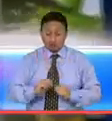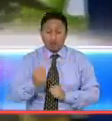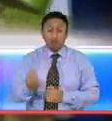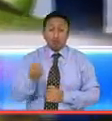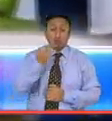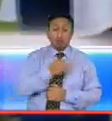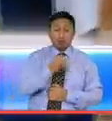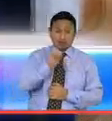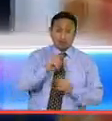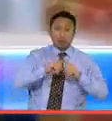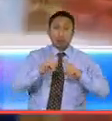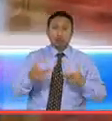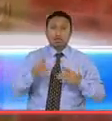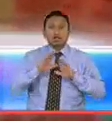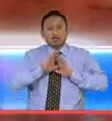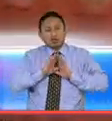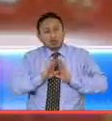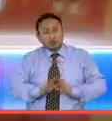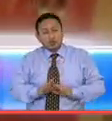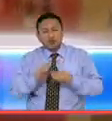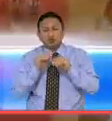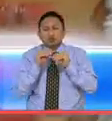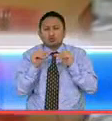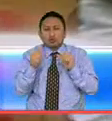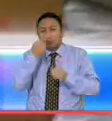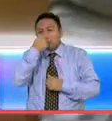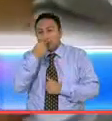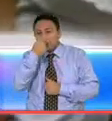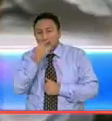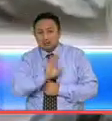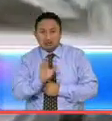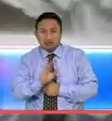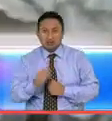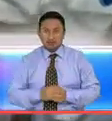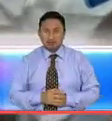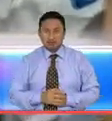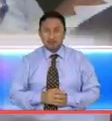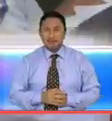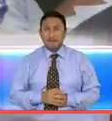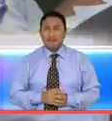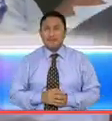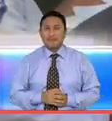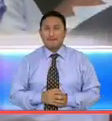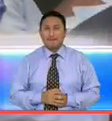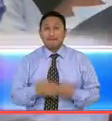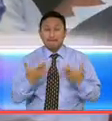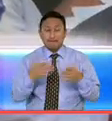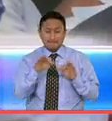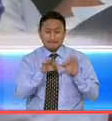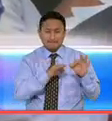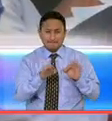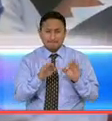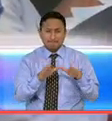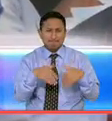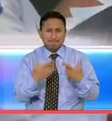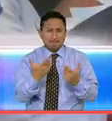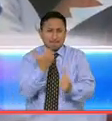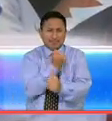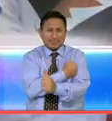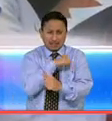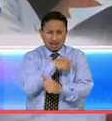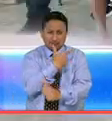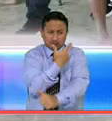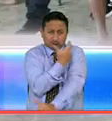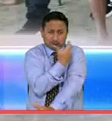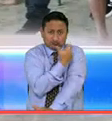dar, pero ya te da de una forma leve, como una gripe, o casi ya no la vas a sentir. Les explicaron en qué consistía todo y procedieron al